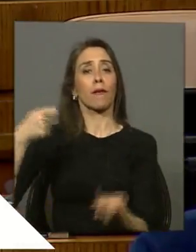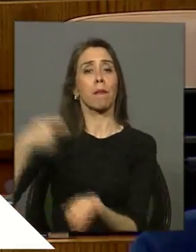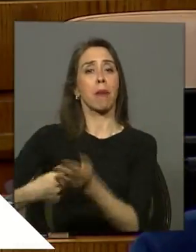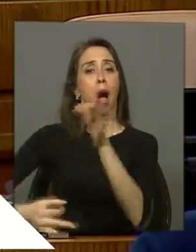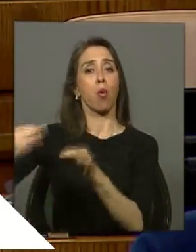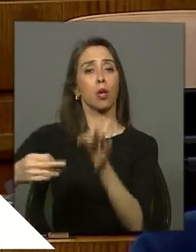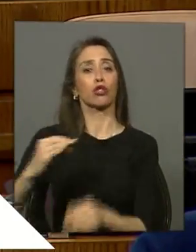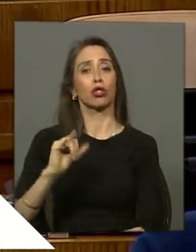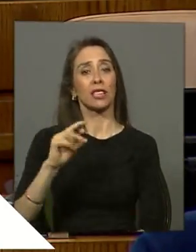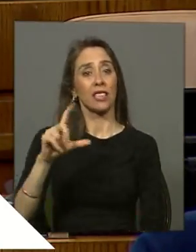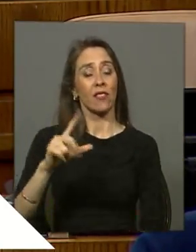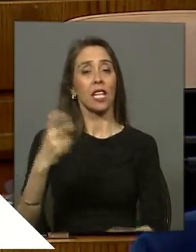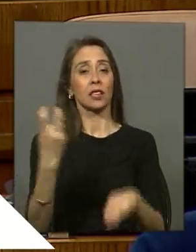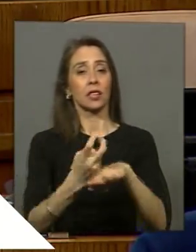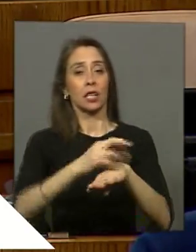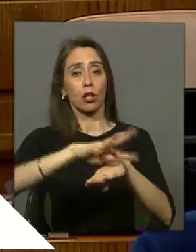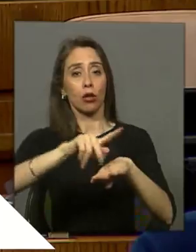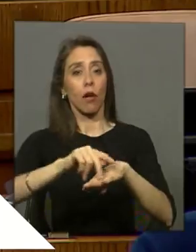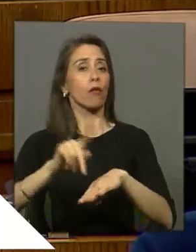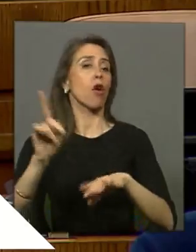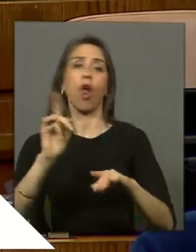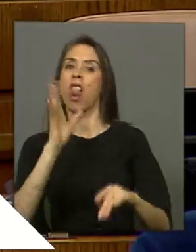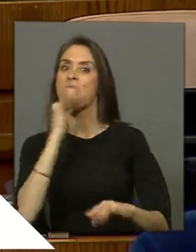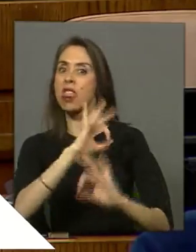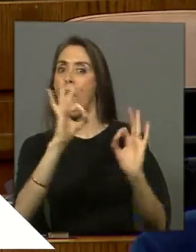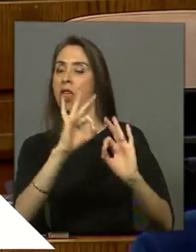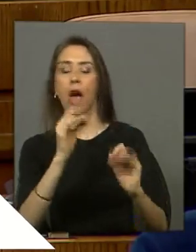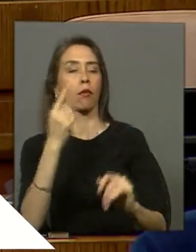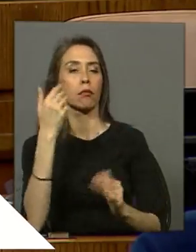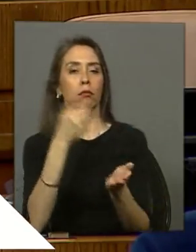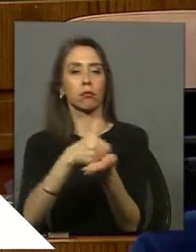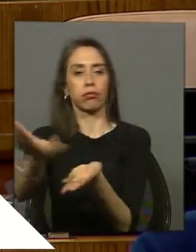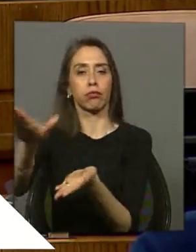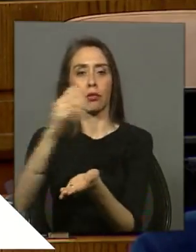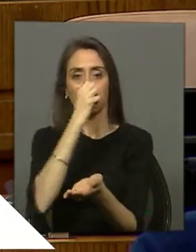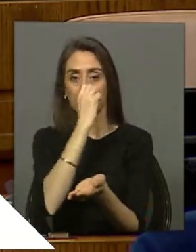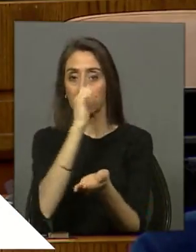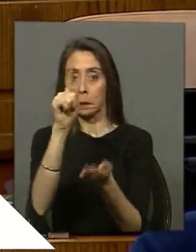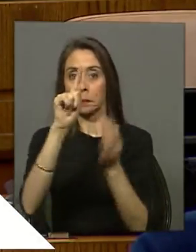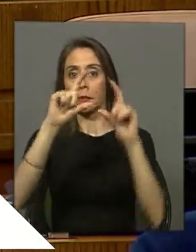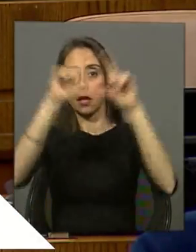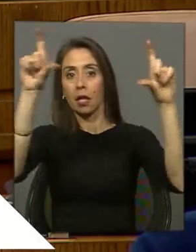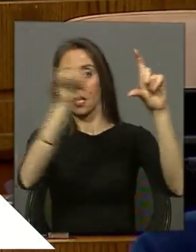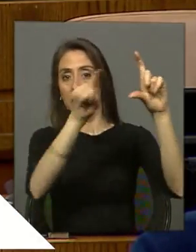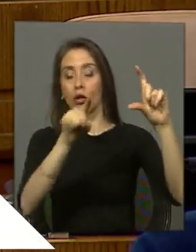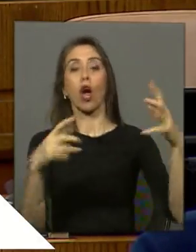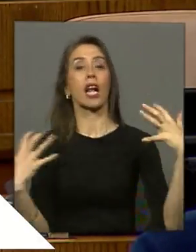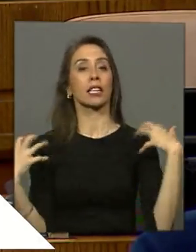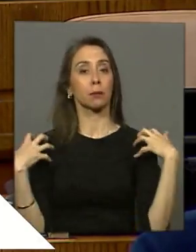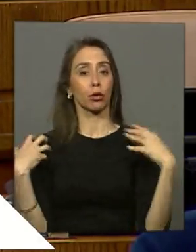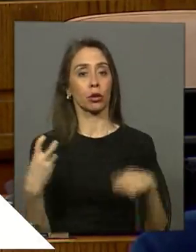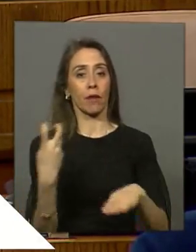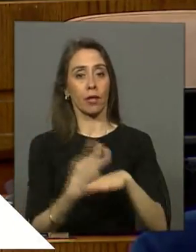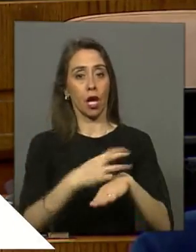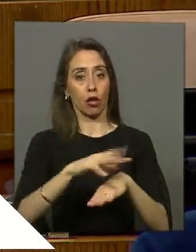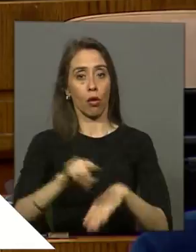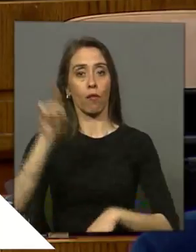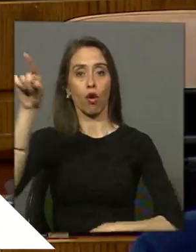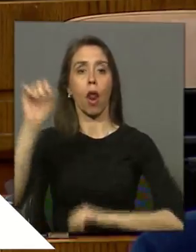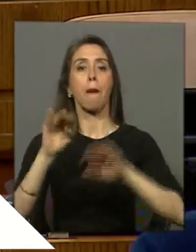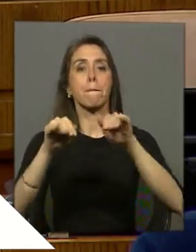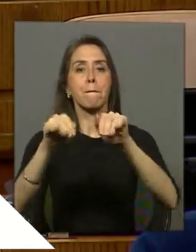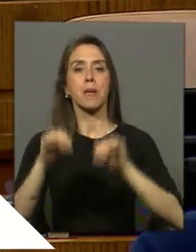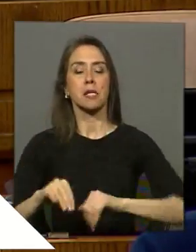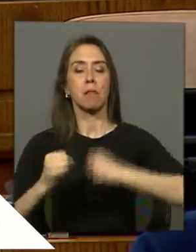que ocurren eso se entenderá como inexistente y por lo tanto la responsabilidad en caso de un robo sigue en este caso con el proveedor por lo menos la